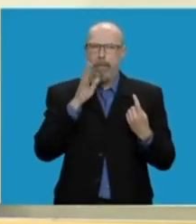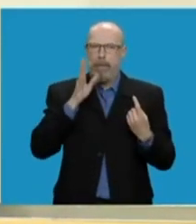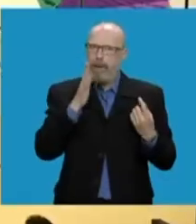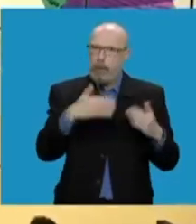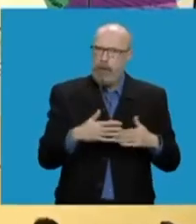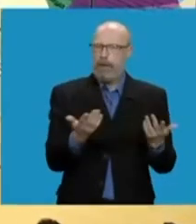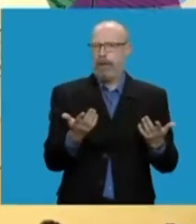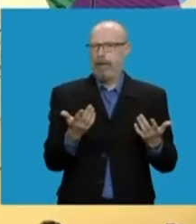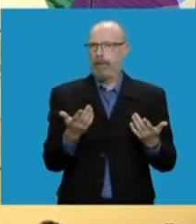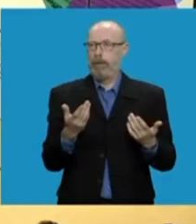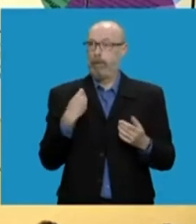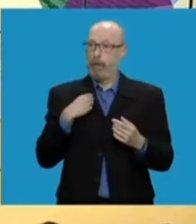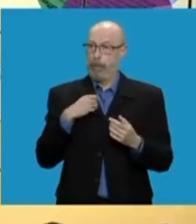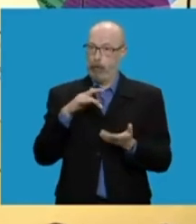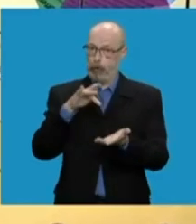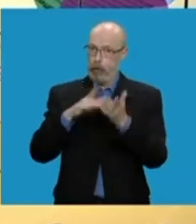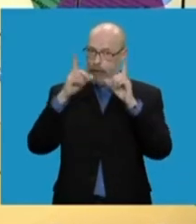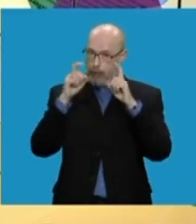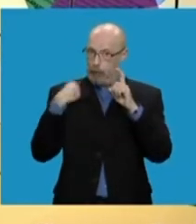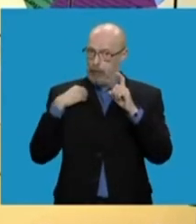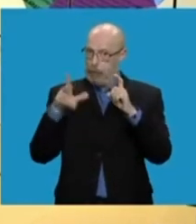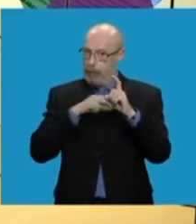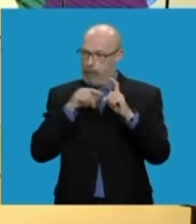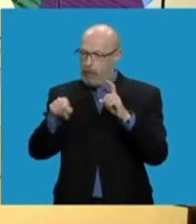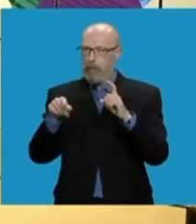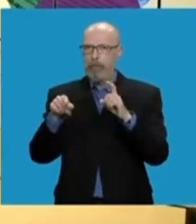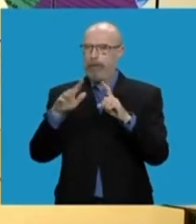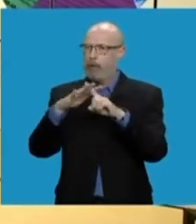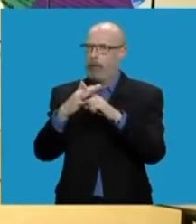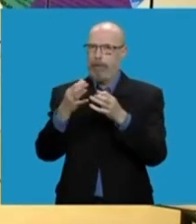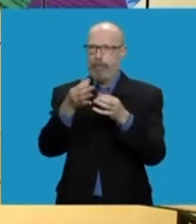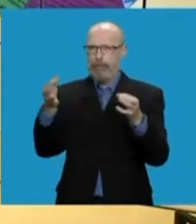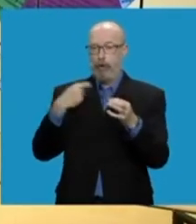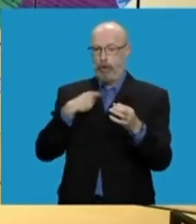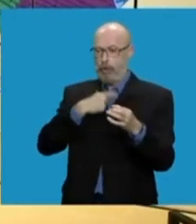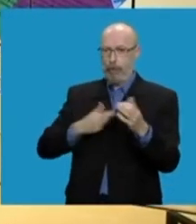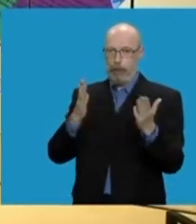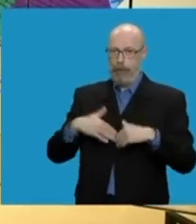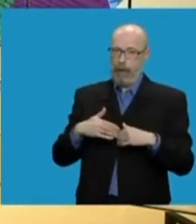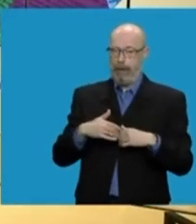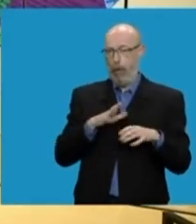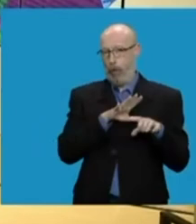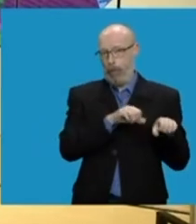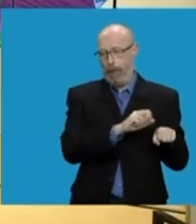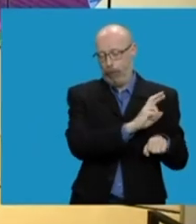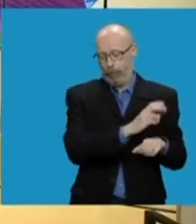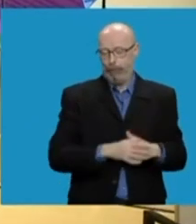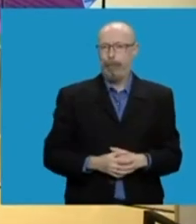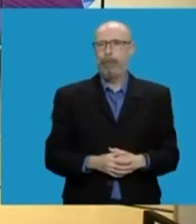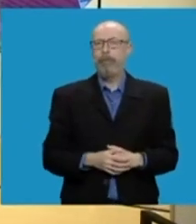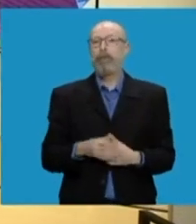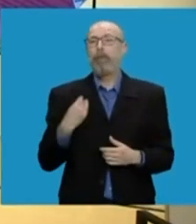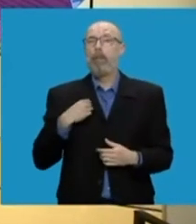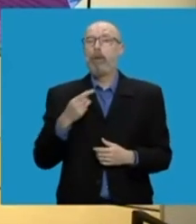ese instante lo captas fenomenal. No estaba yo ahí para verlo, porque estaba ocupado en otros temas. Así lo